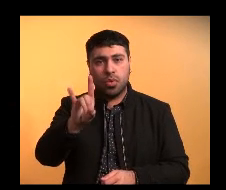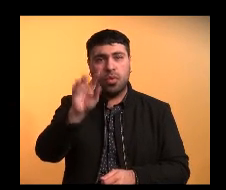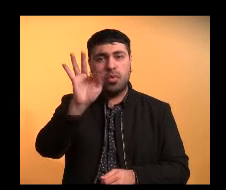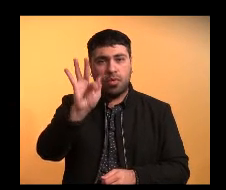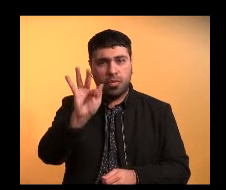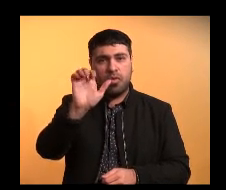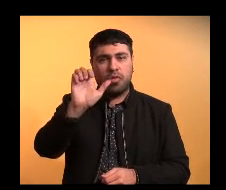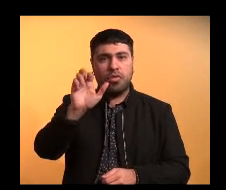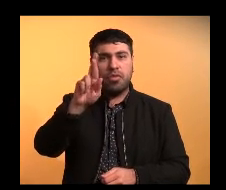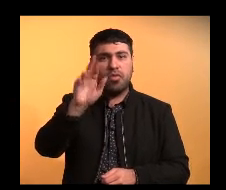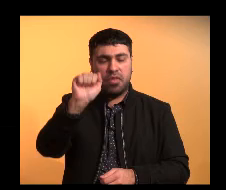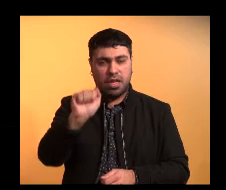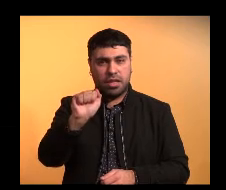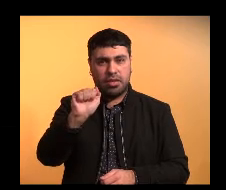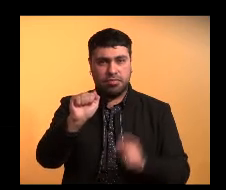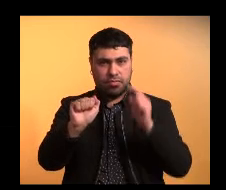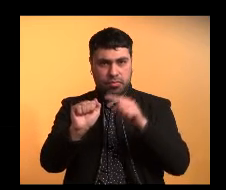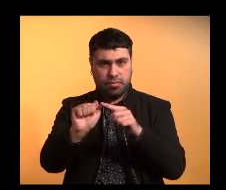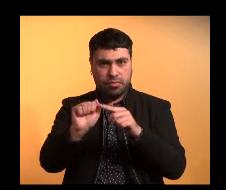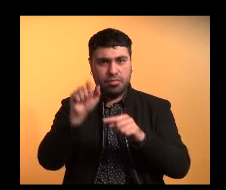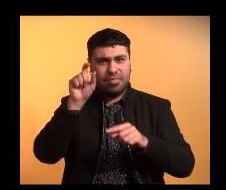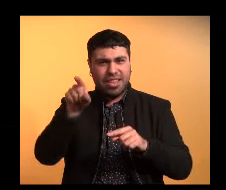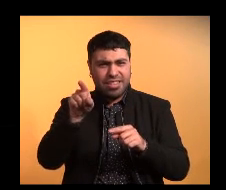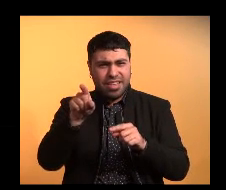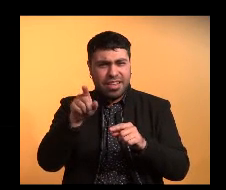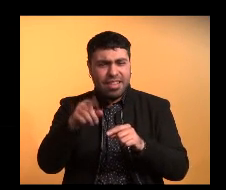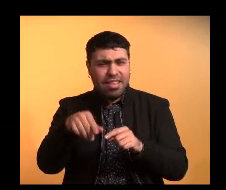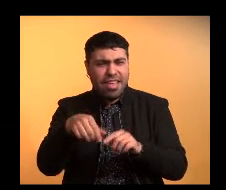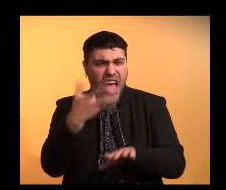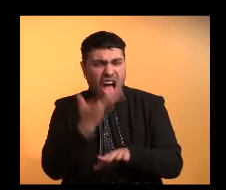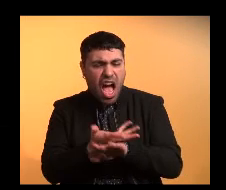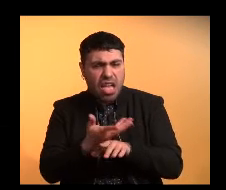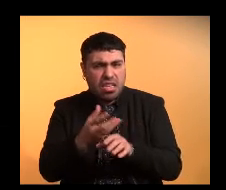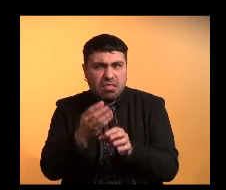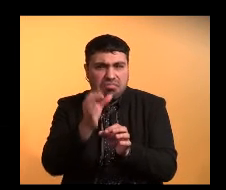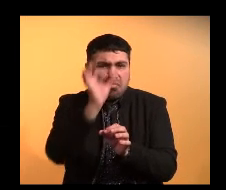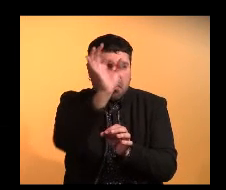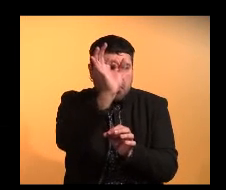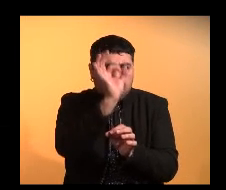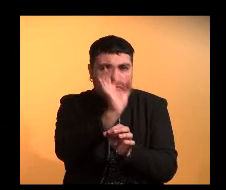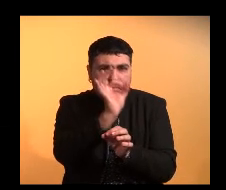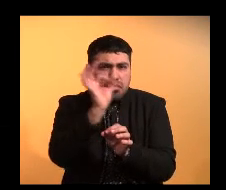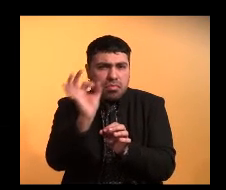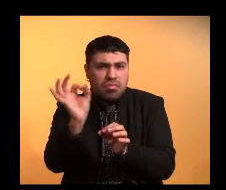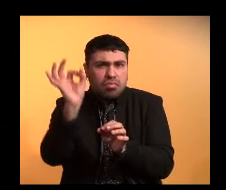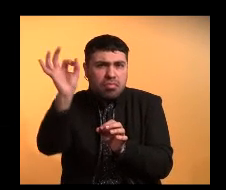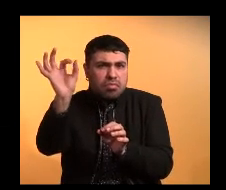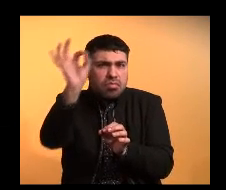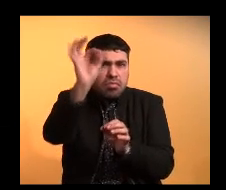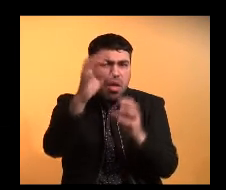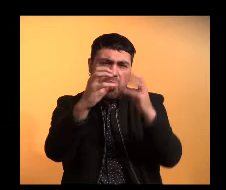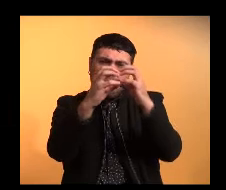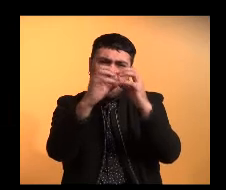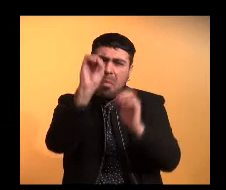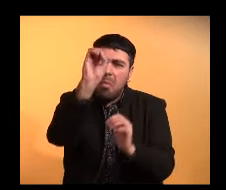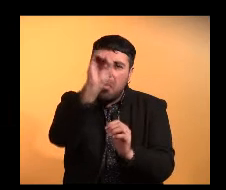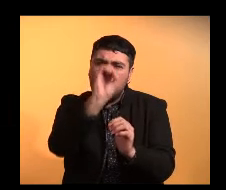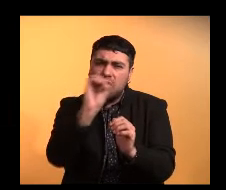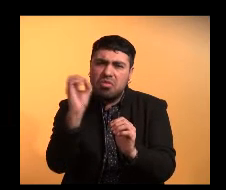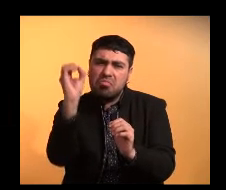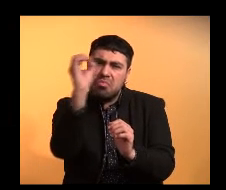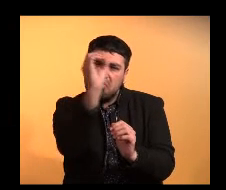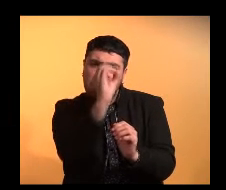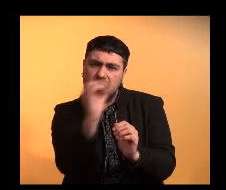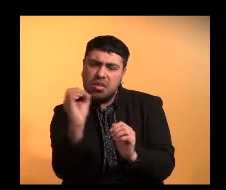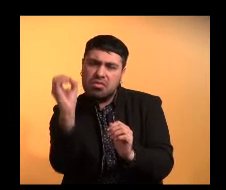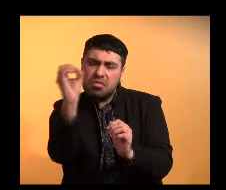especie que está acá al centro, tiene unas estructuras redondeadas. Y ahí están viendo una fotografía, un zoom de esas